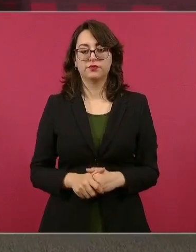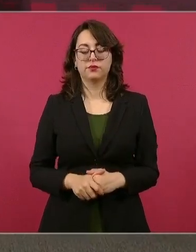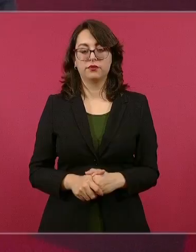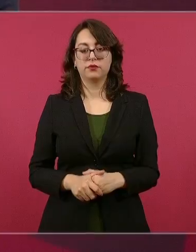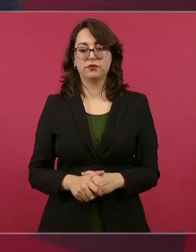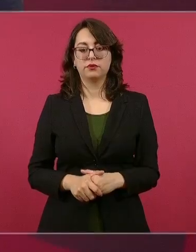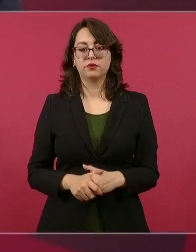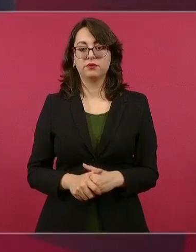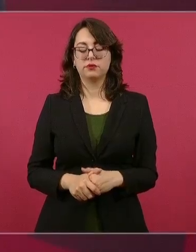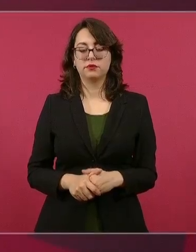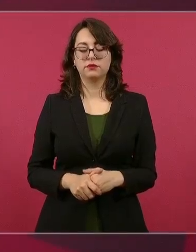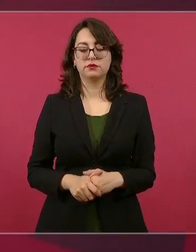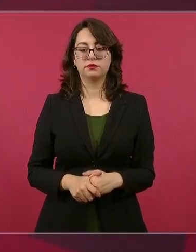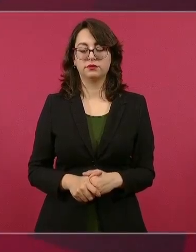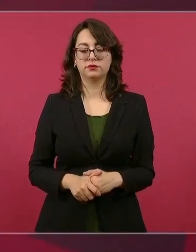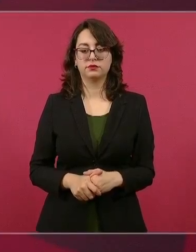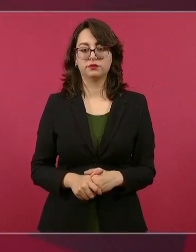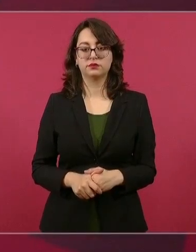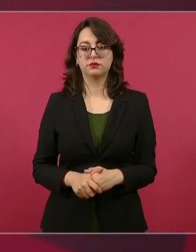pero